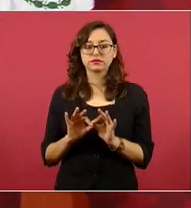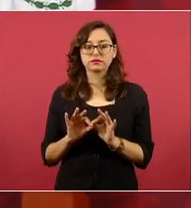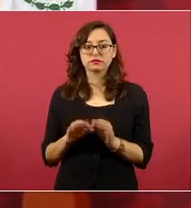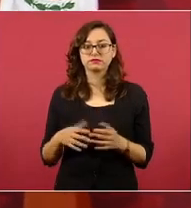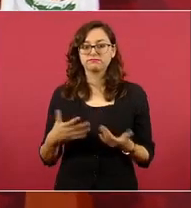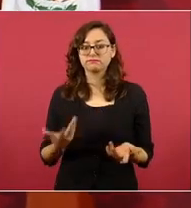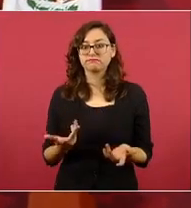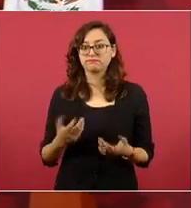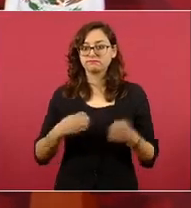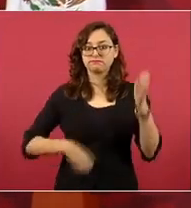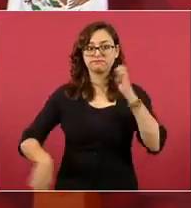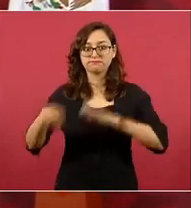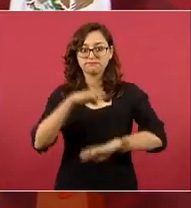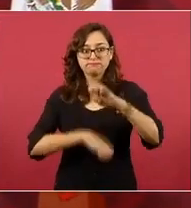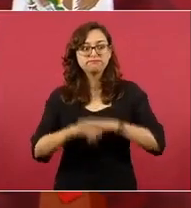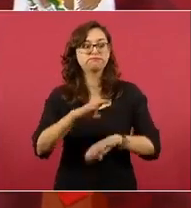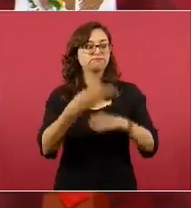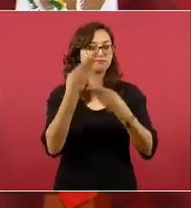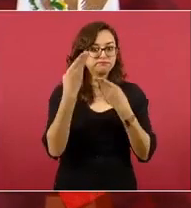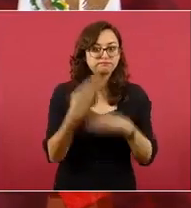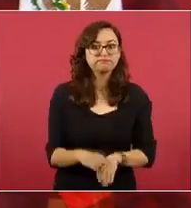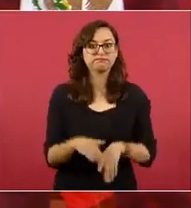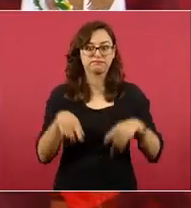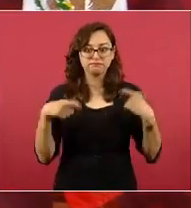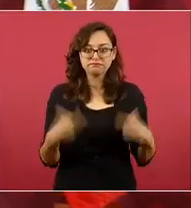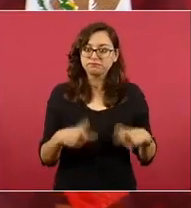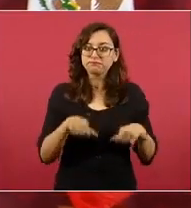de los grandes empresarios, banqueros.